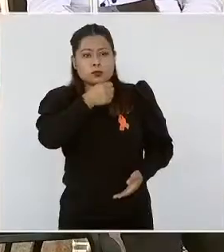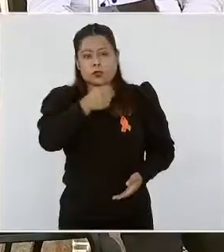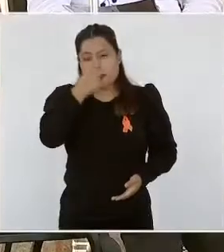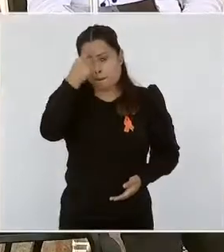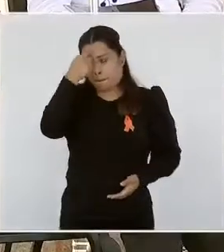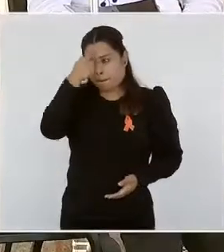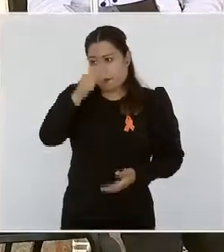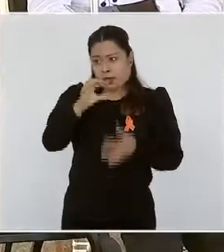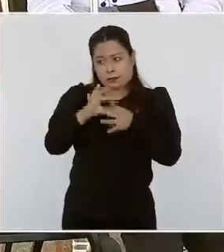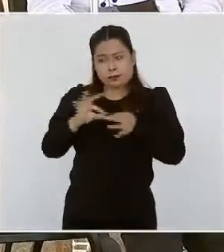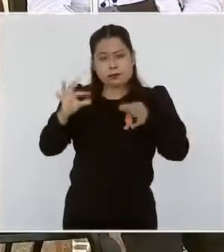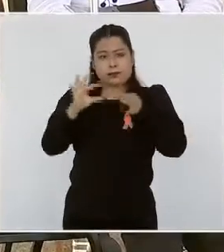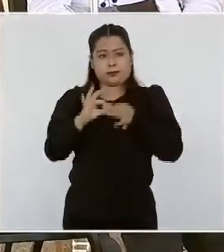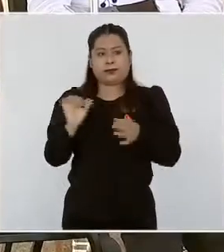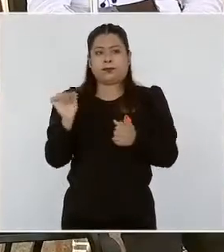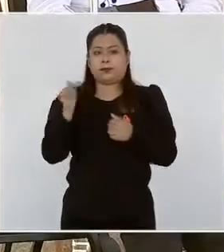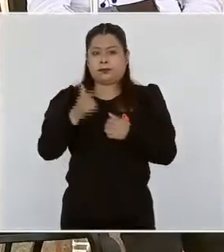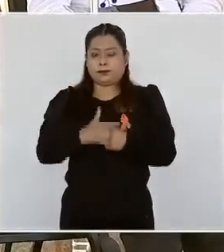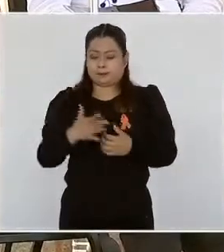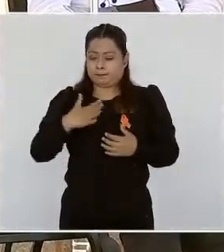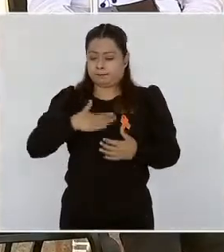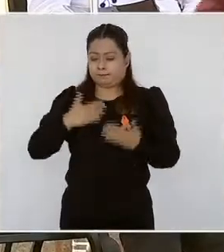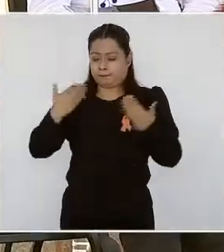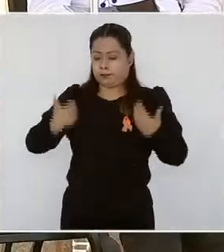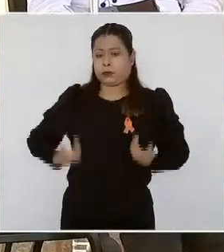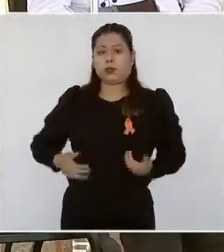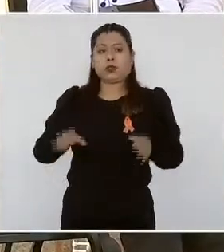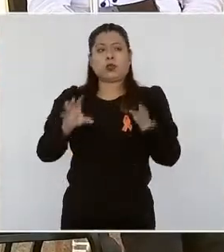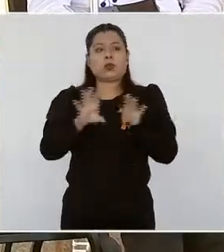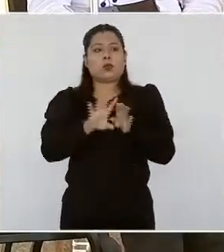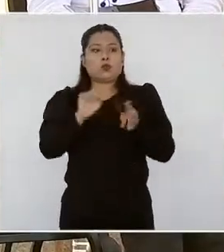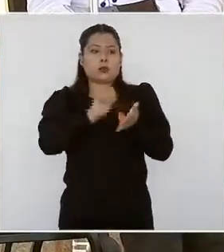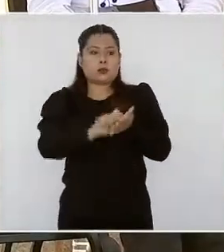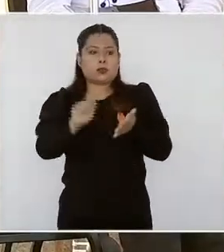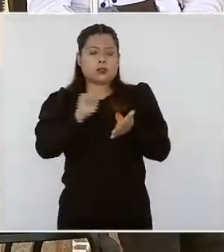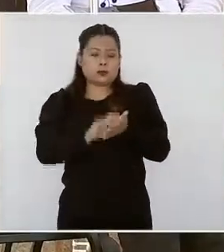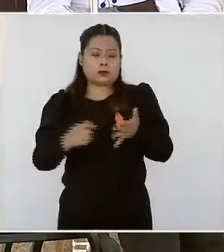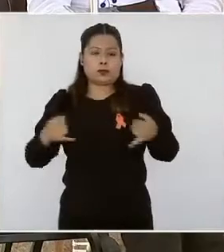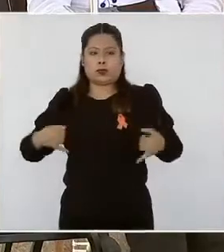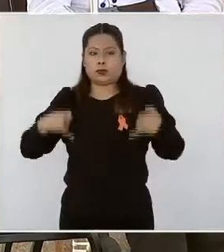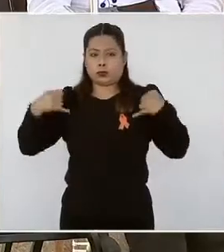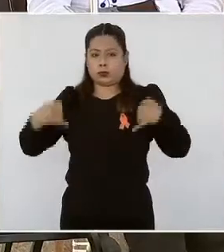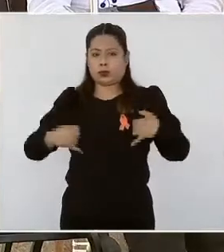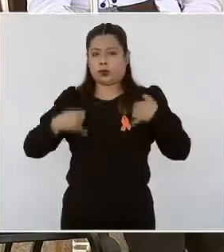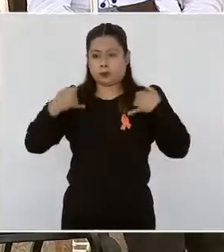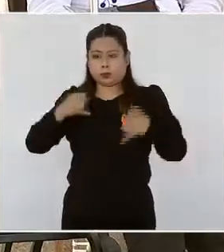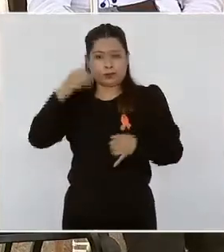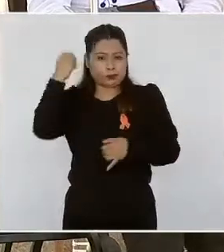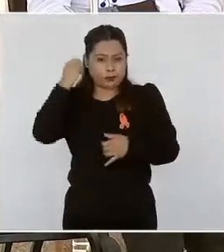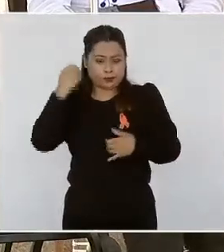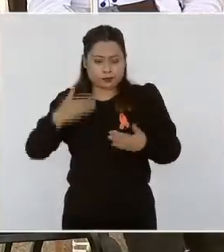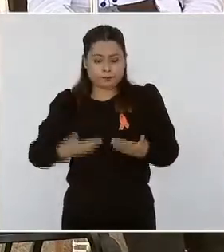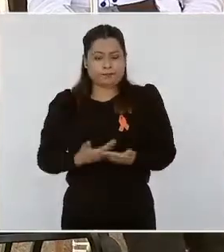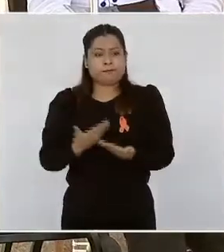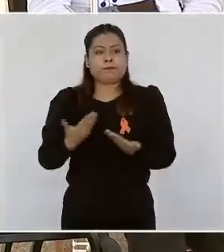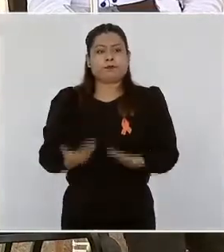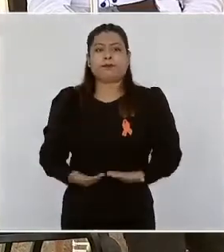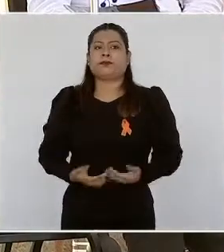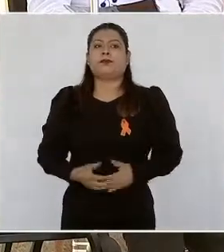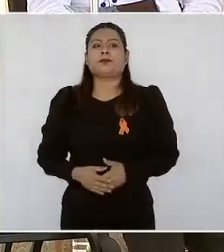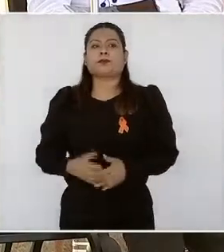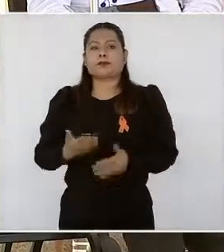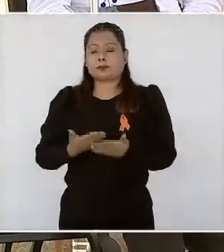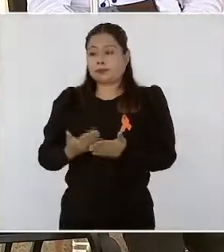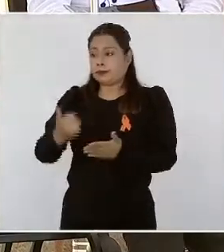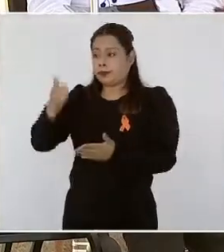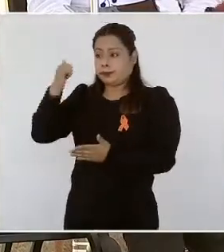decirles algo desde mi postura como escritora joven, creo, oaxaqueña. Aquí